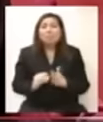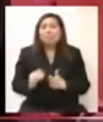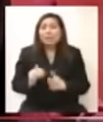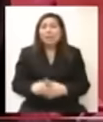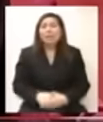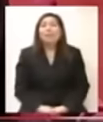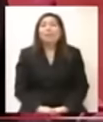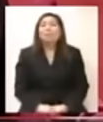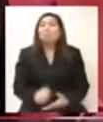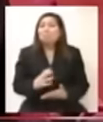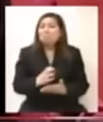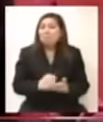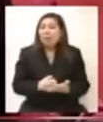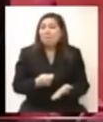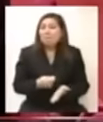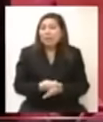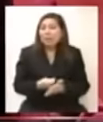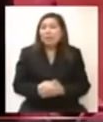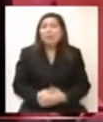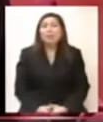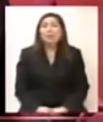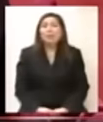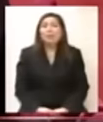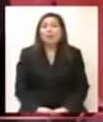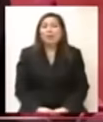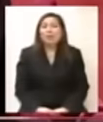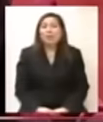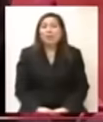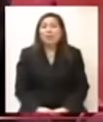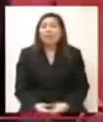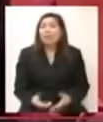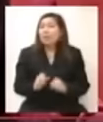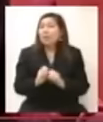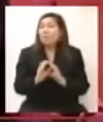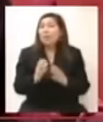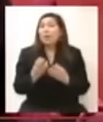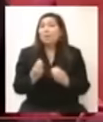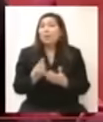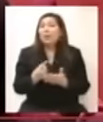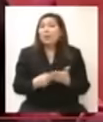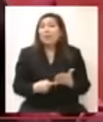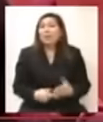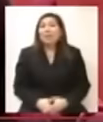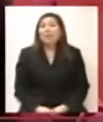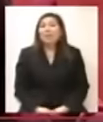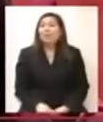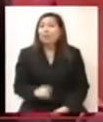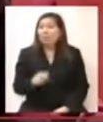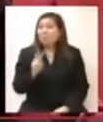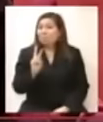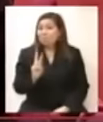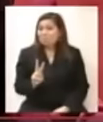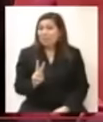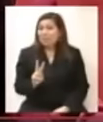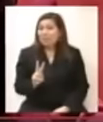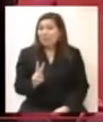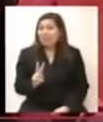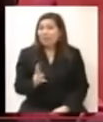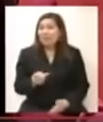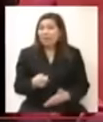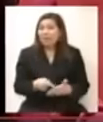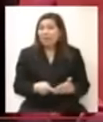y se ha bajado el precio y que está esto es una maravilla por pero si usted ve